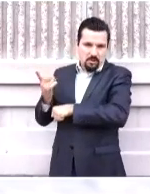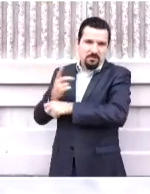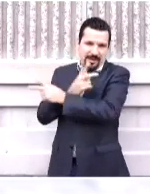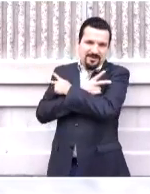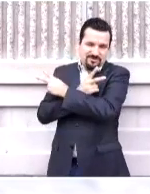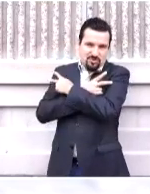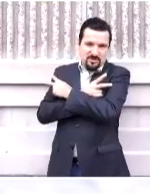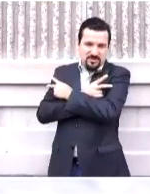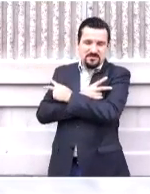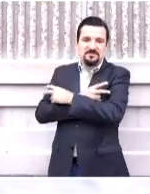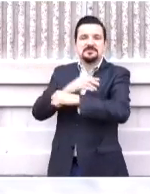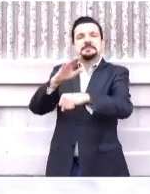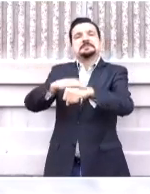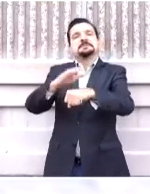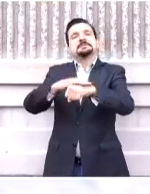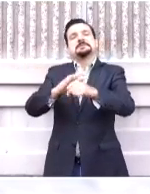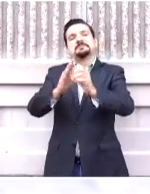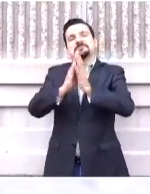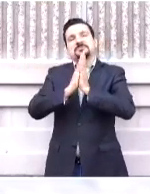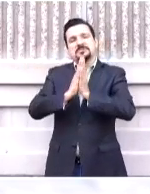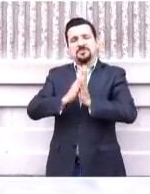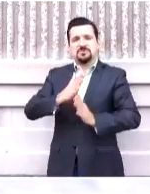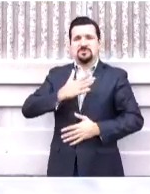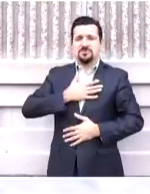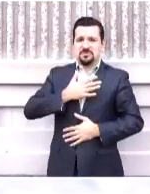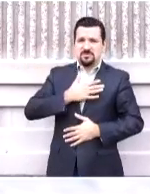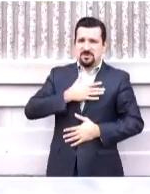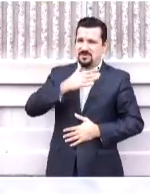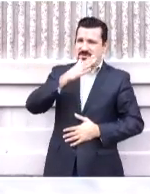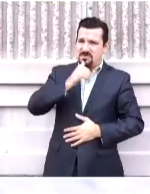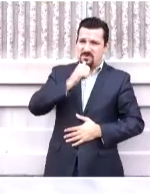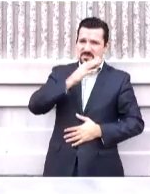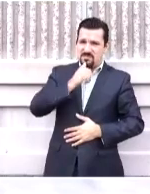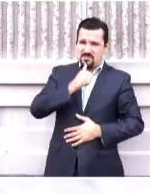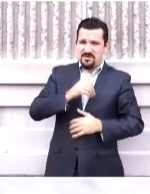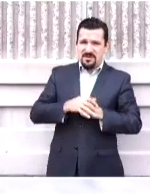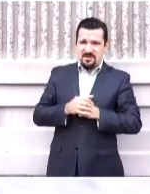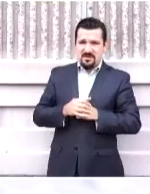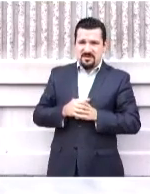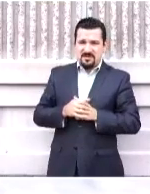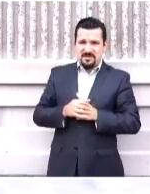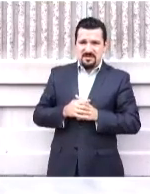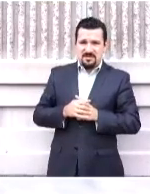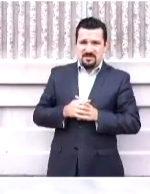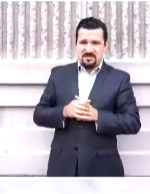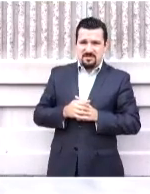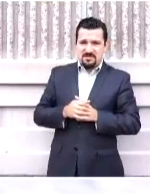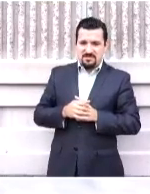es un llamado que hacemos. Yo no puedo, como área de epidemiología,